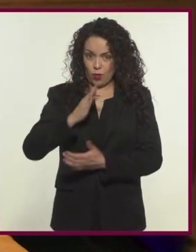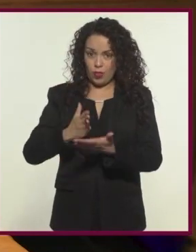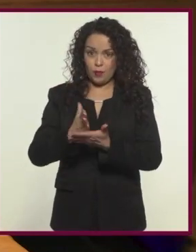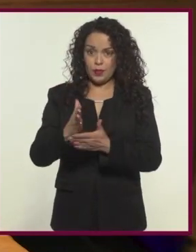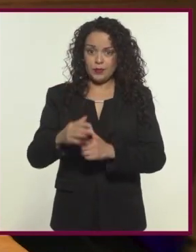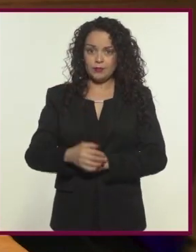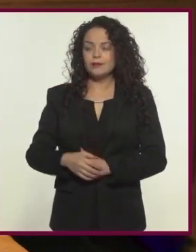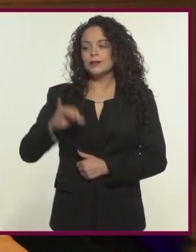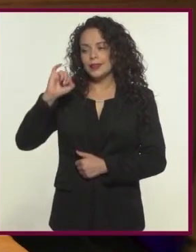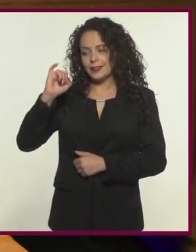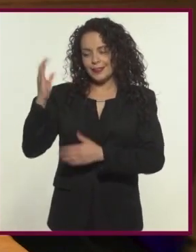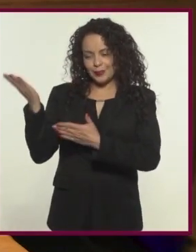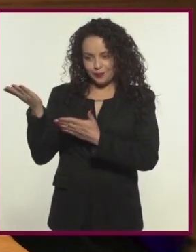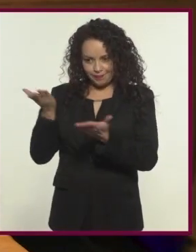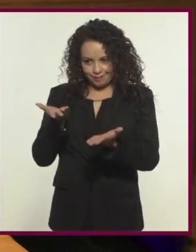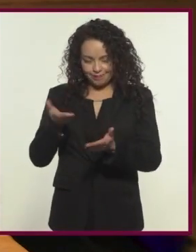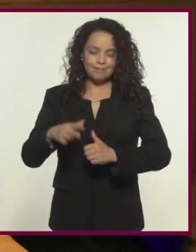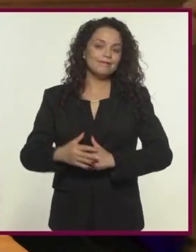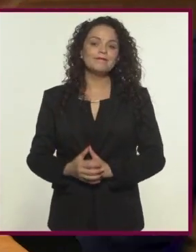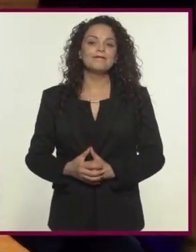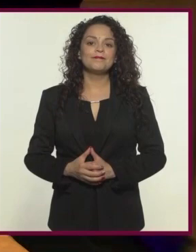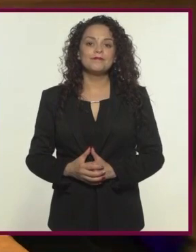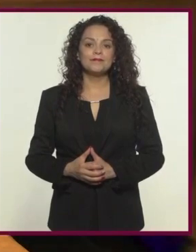¿Se puede? Pásale.